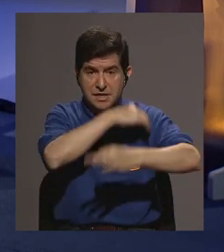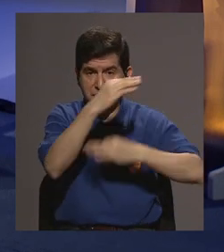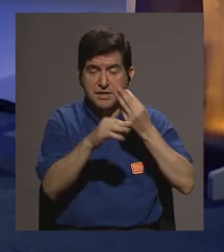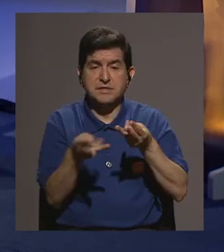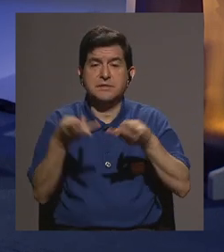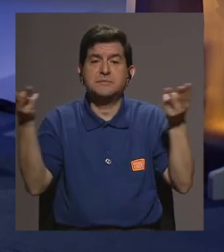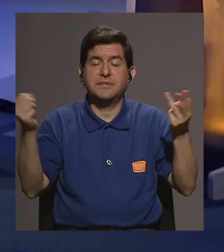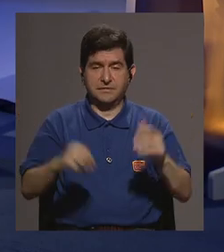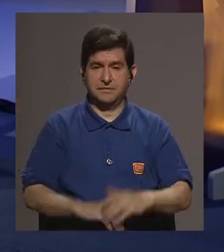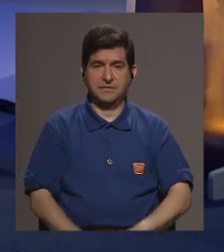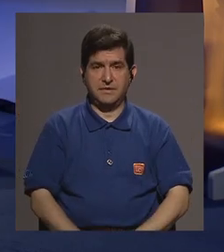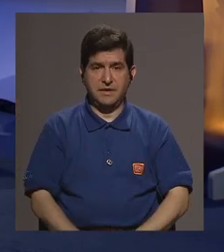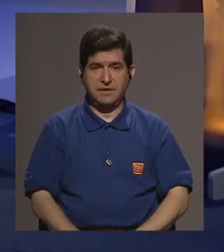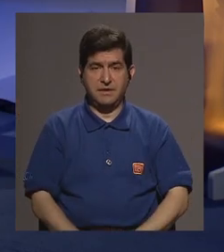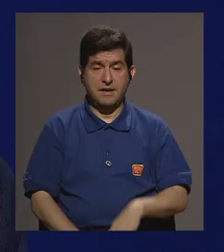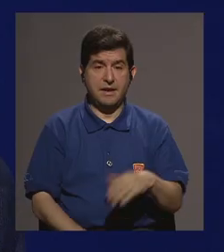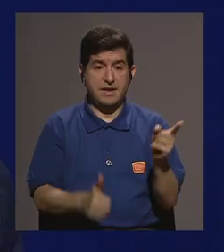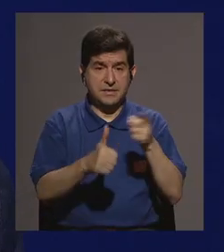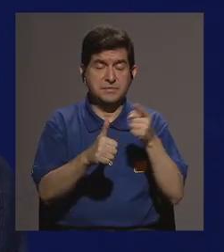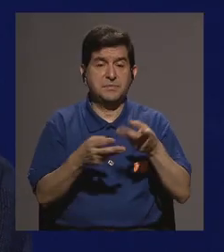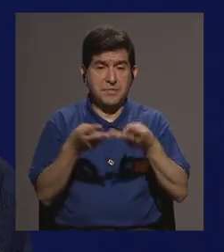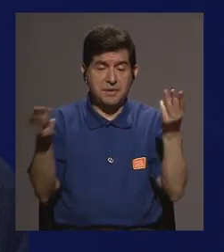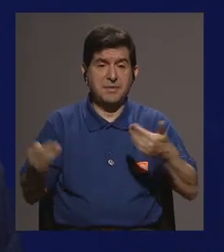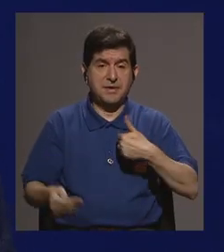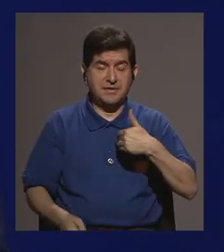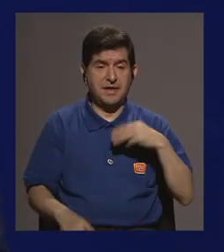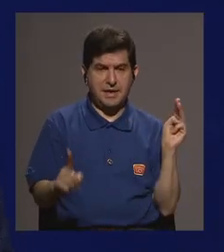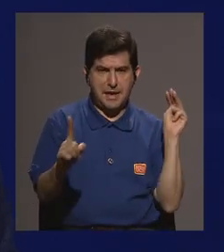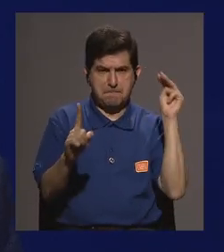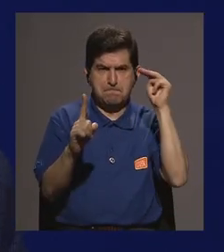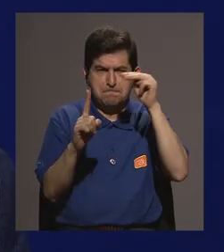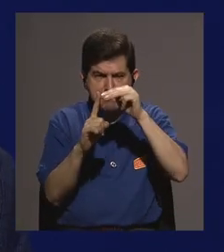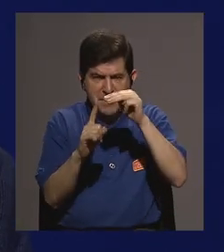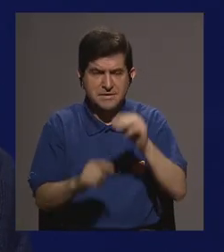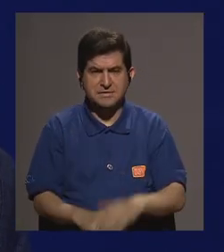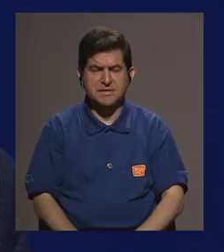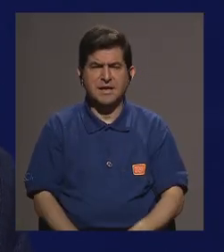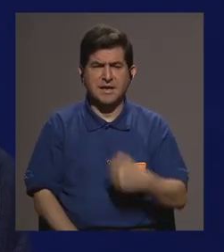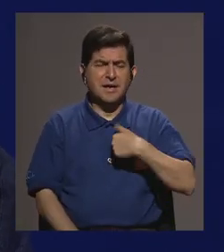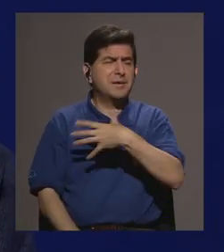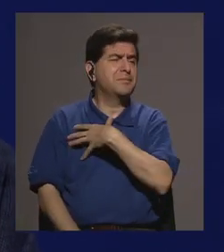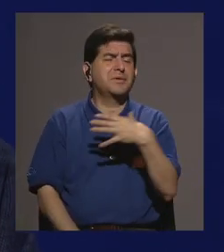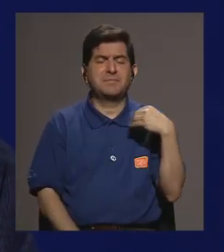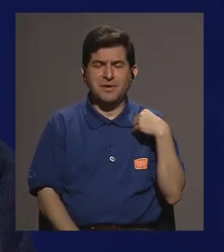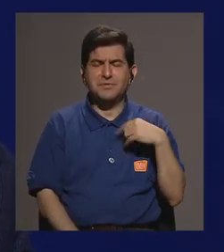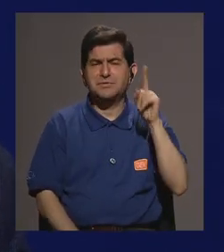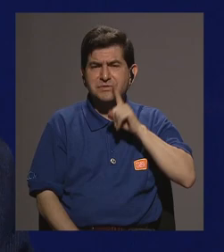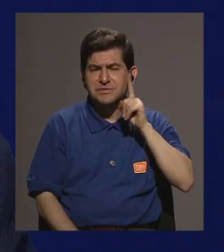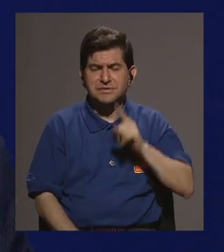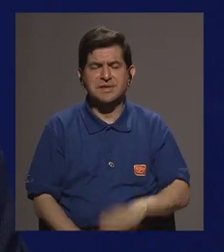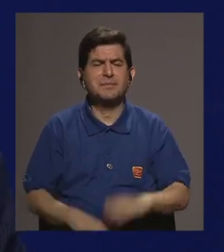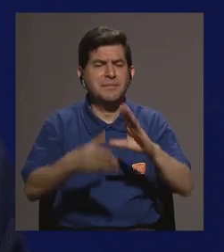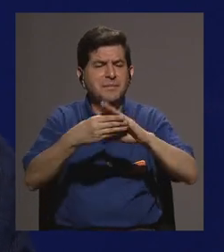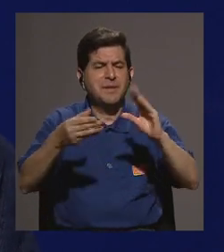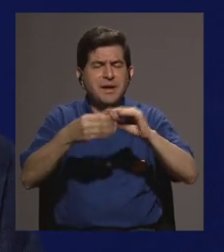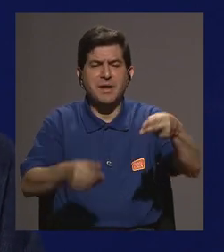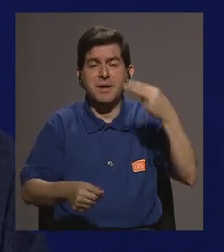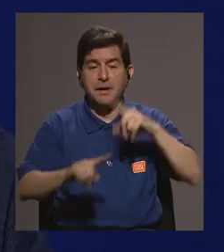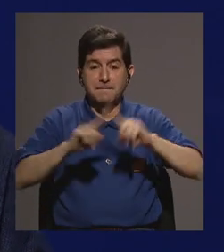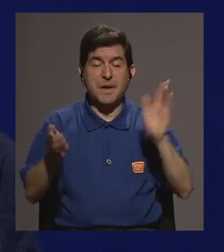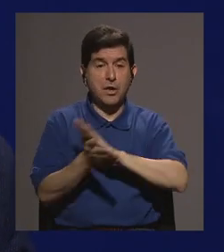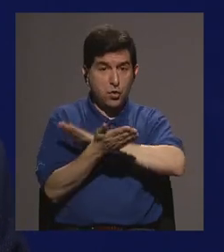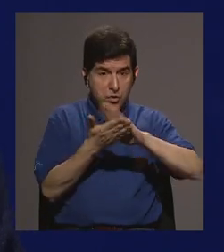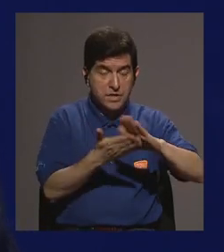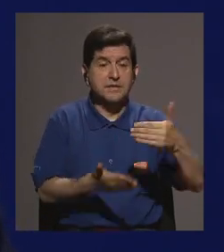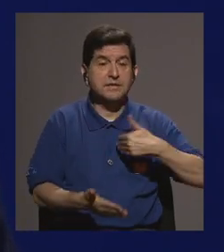y crear este tipo de material que es el uno de los primeros materiales que tiene un mensaje tango porque yo a mí ya me encanta sin mucha ficción y